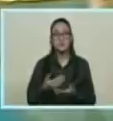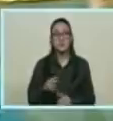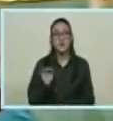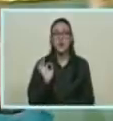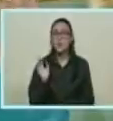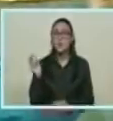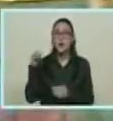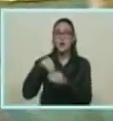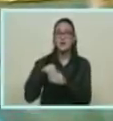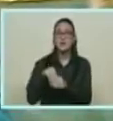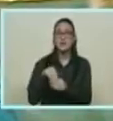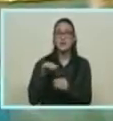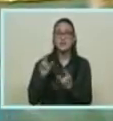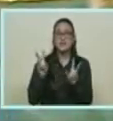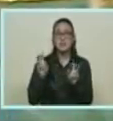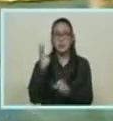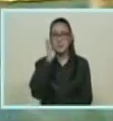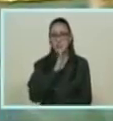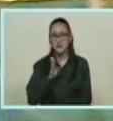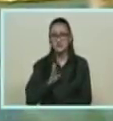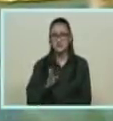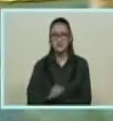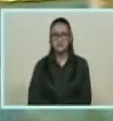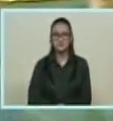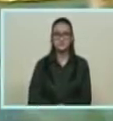jamás se ha metido en los asuntos internos de Brasil.